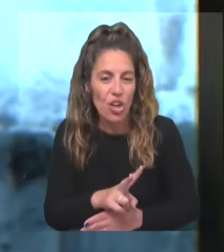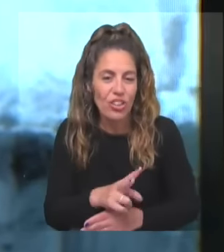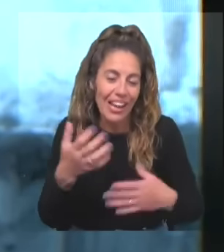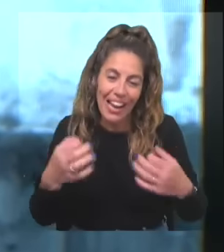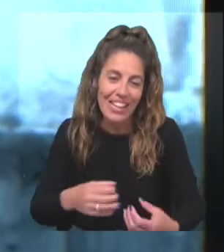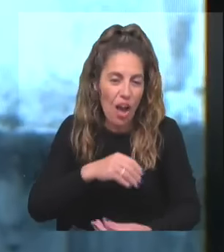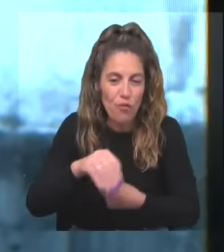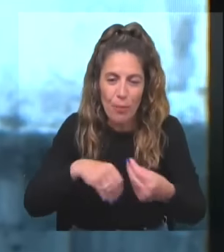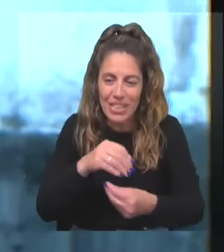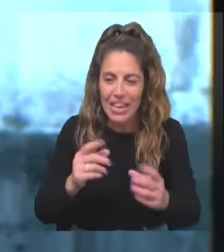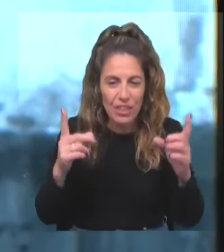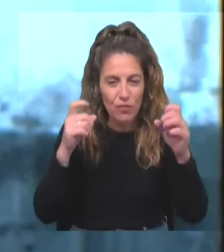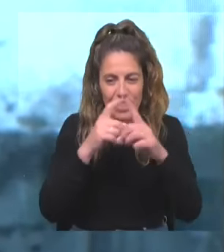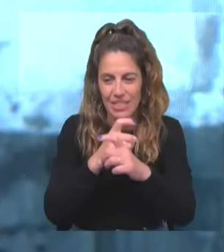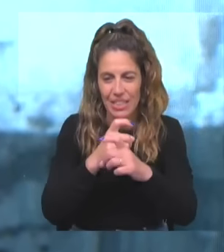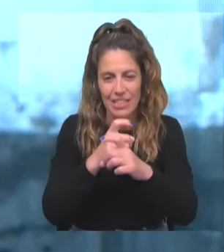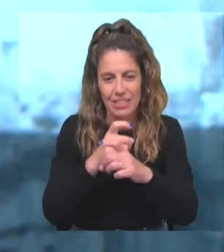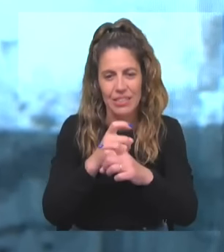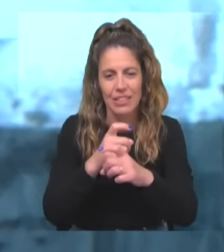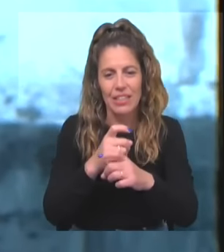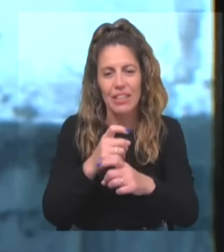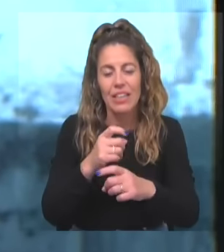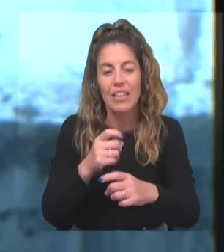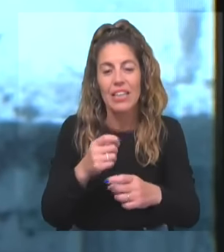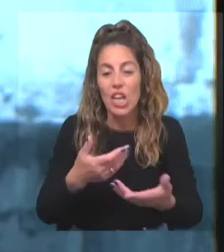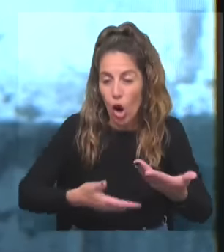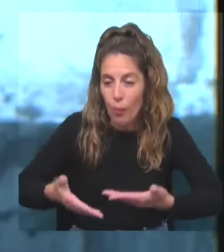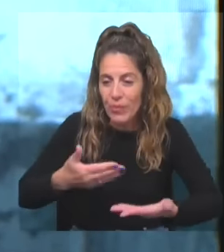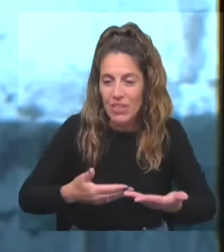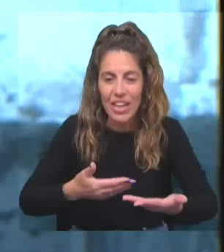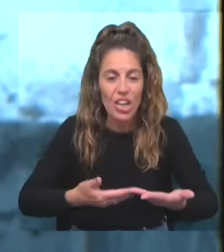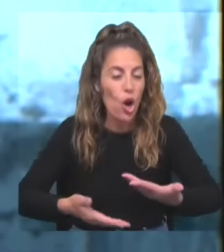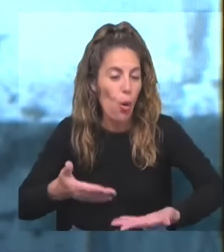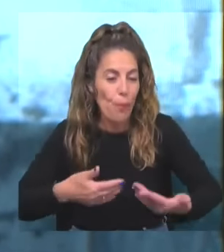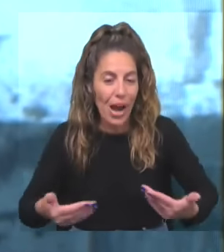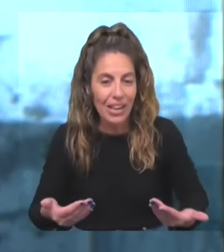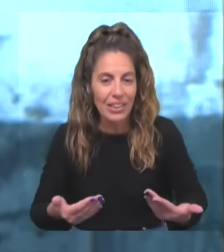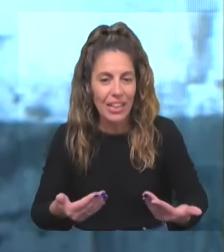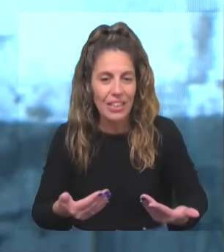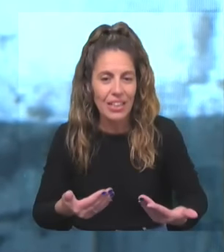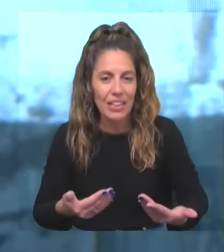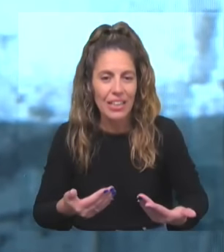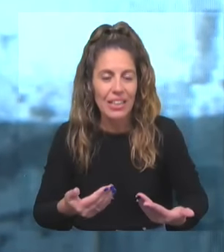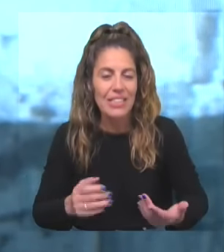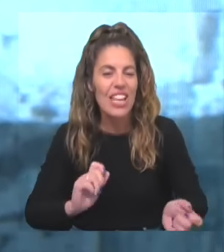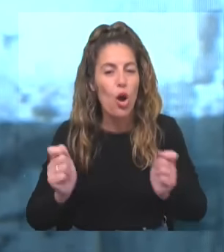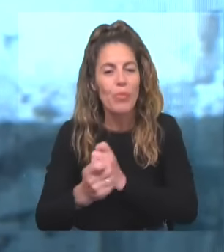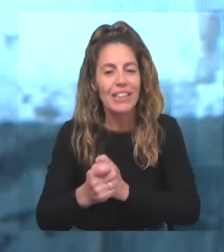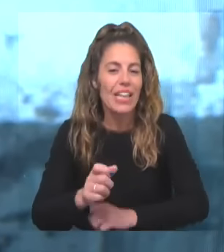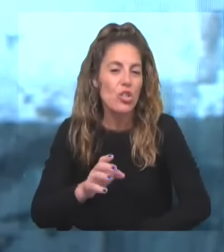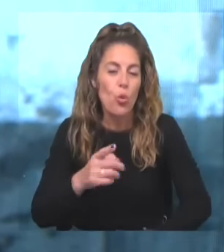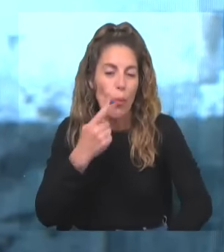familiares muy duras, y conviven, comparten, se convierten en sus padres, en sus